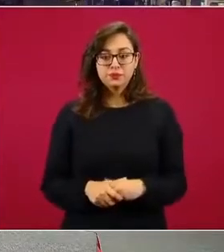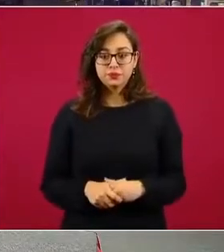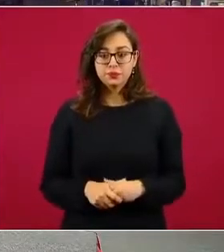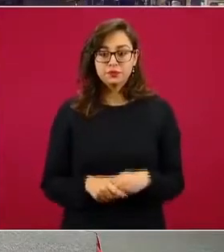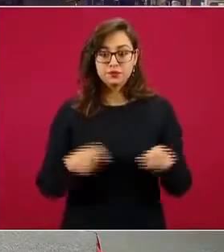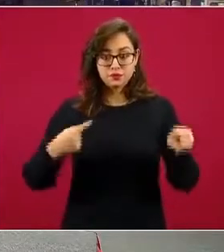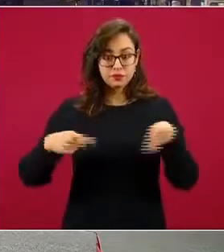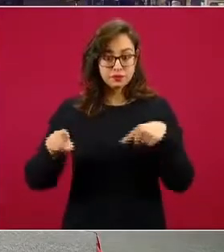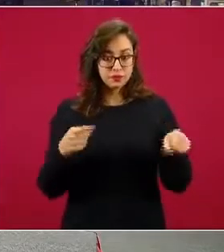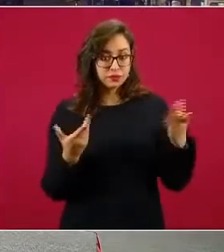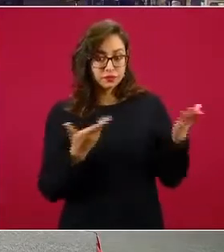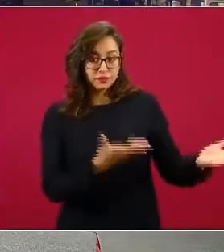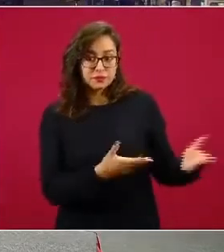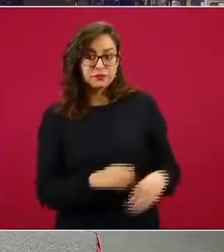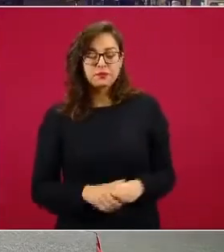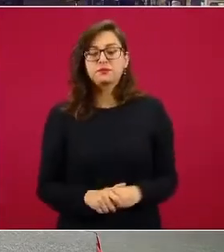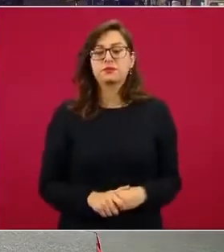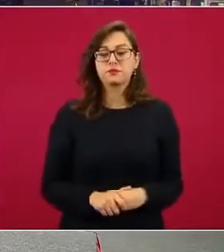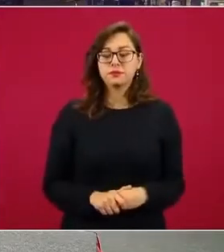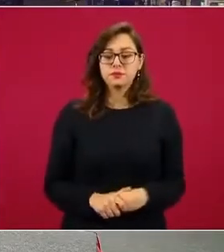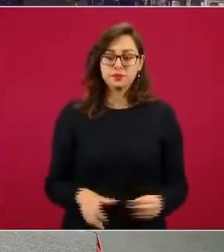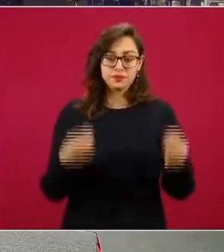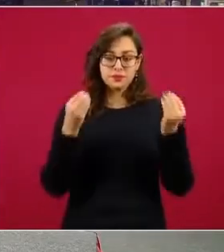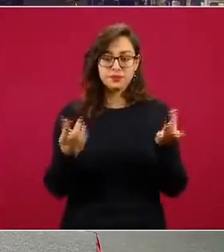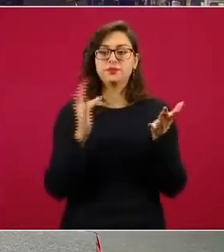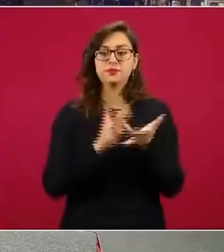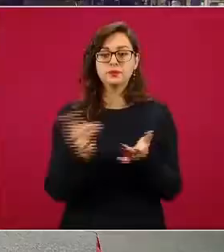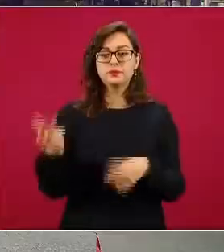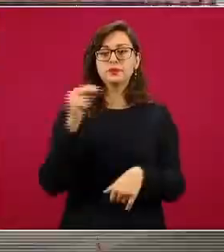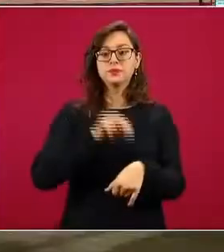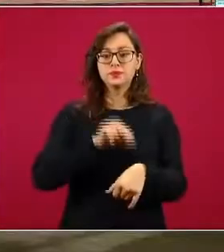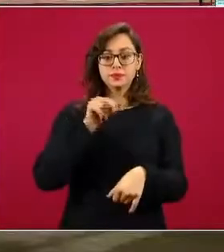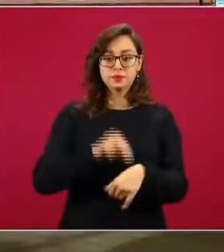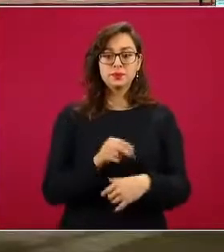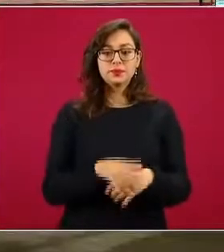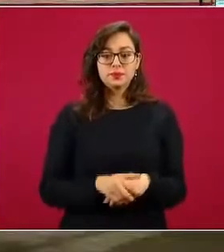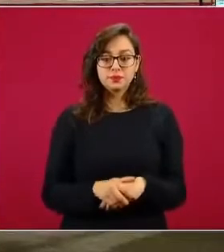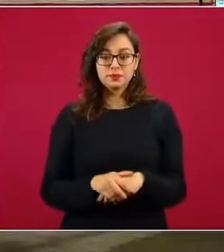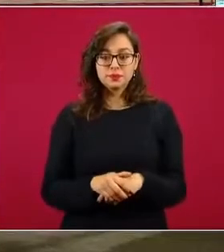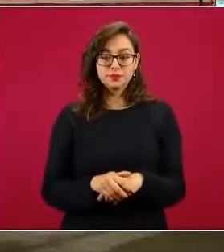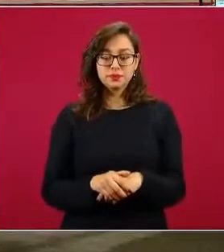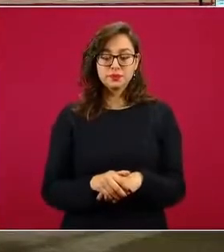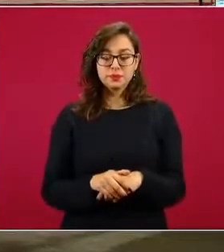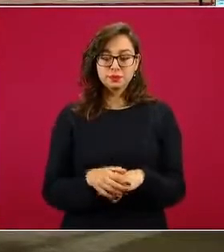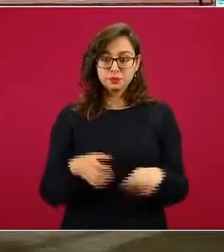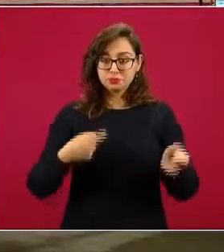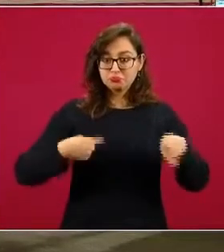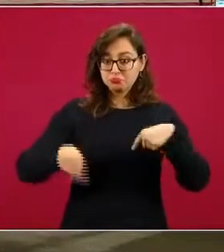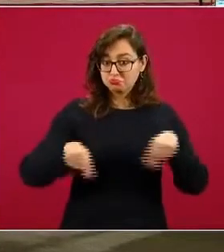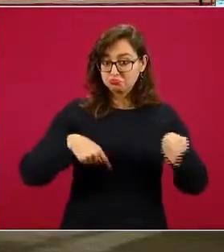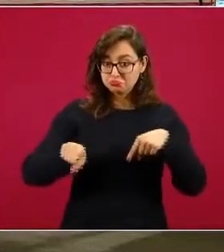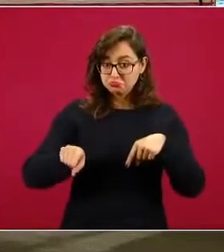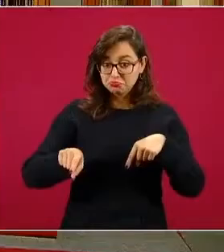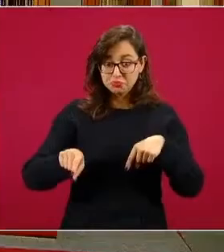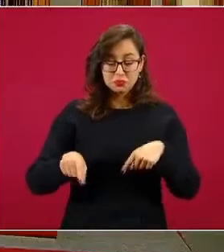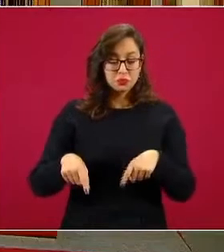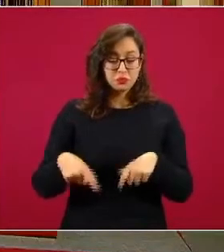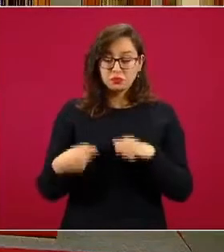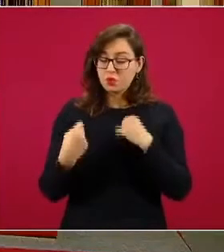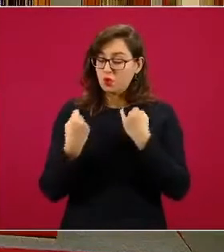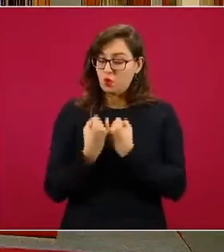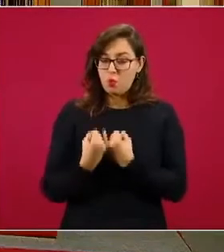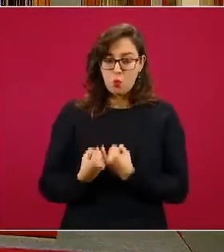Fútbol. Muchas gracias, doctor. El fútbol se mantiene con